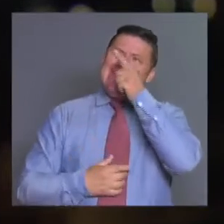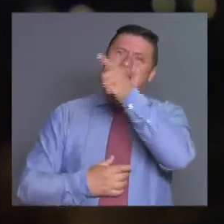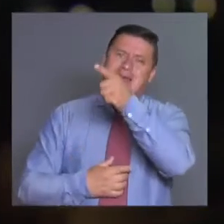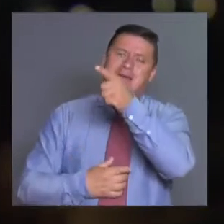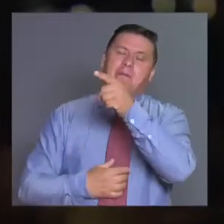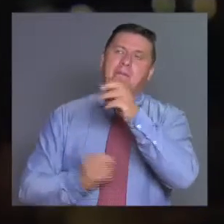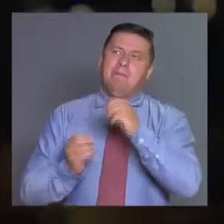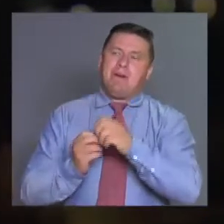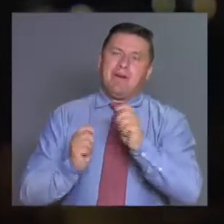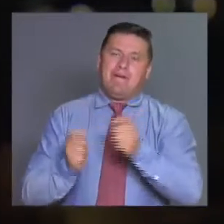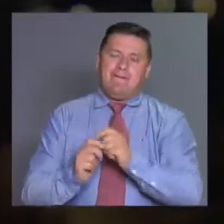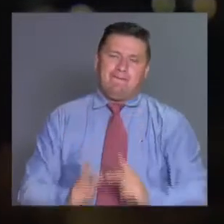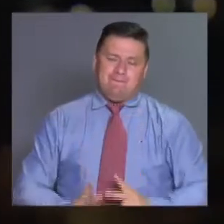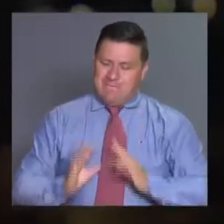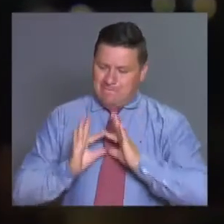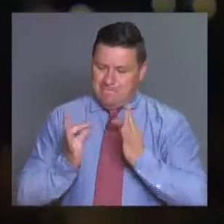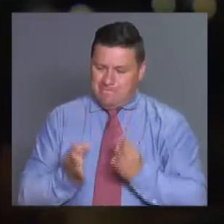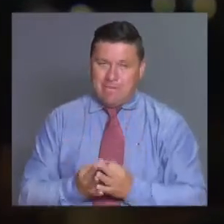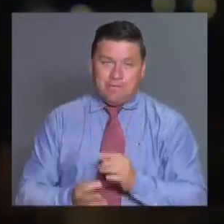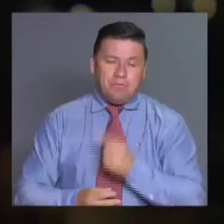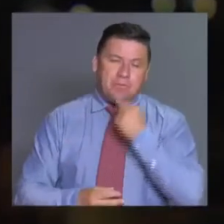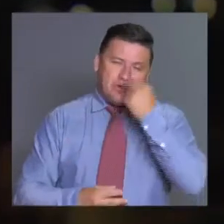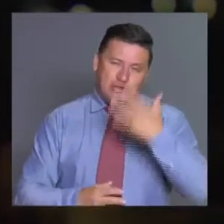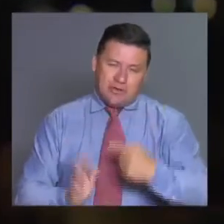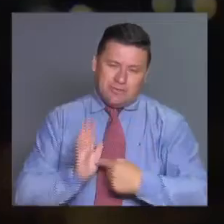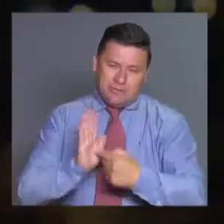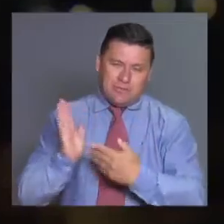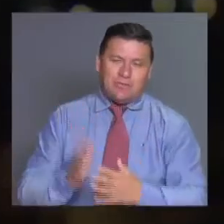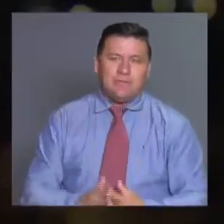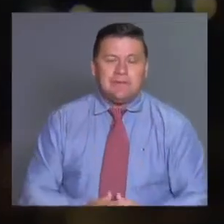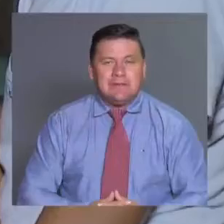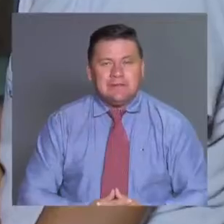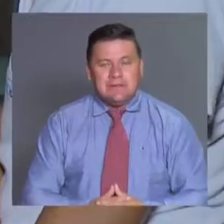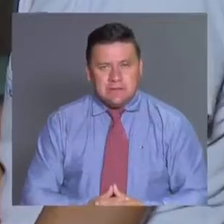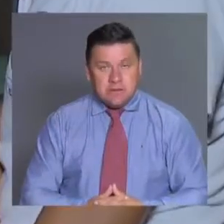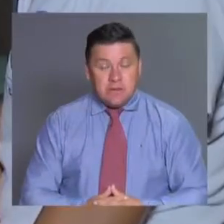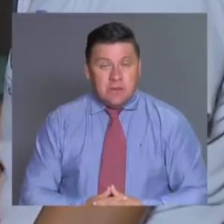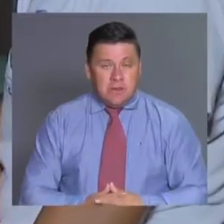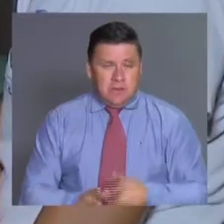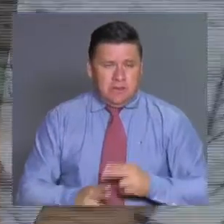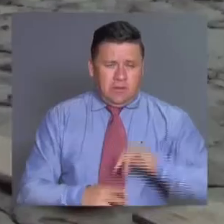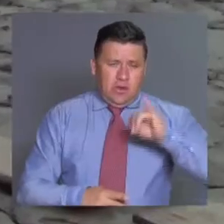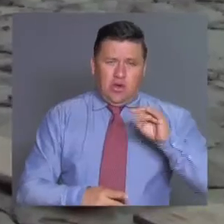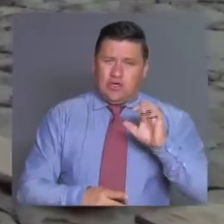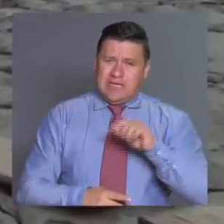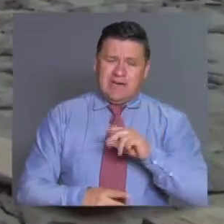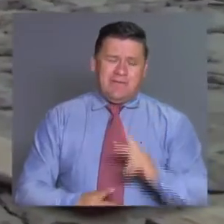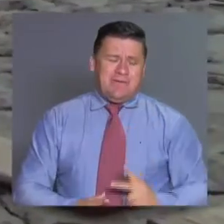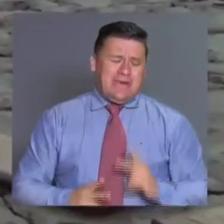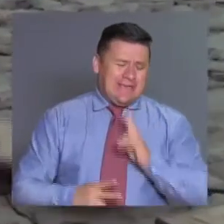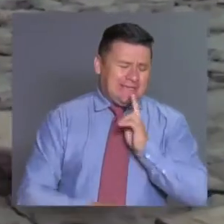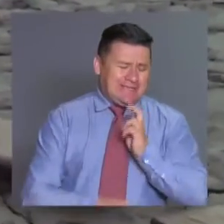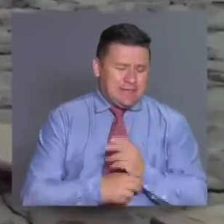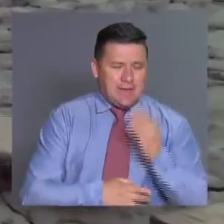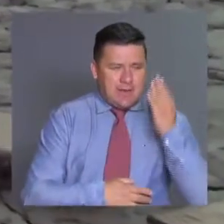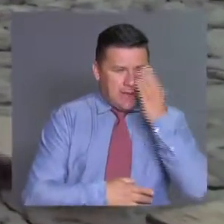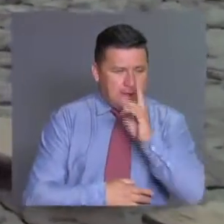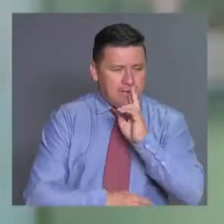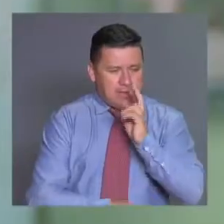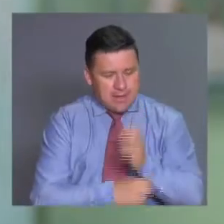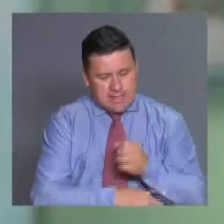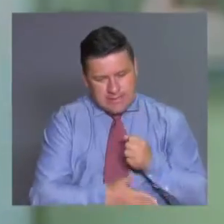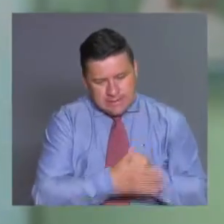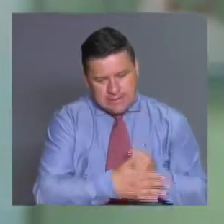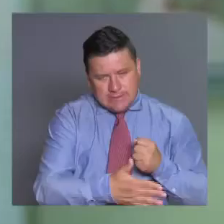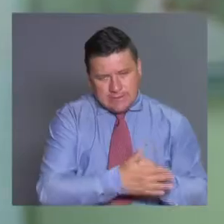este darle una nueva vida a su familia esta es su historia hagamos a la vida le ha puesto en el camino grandes pruebas y obstáculos